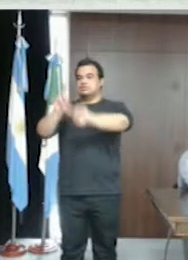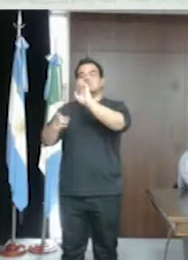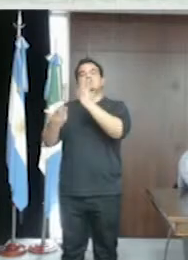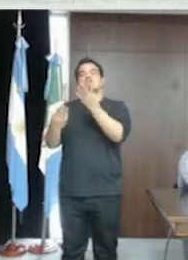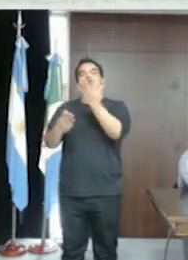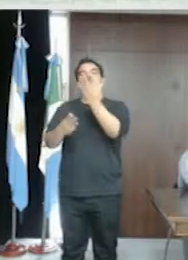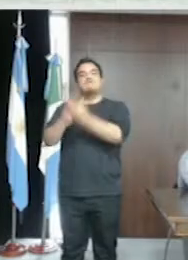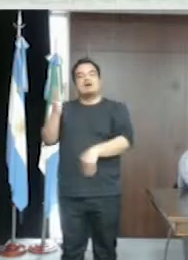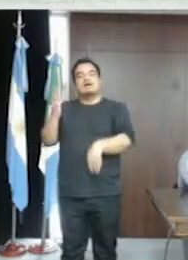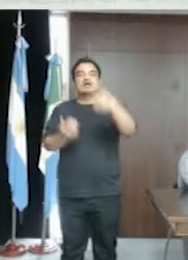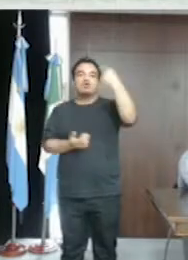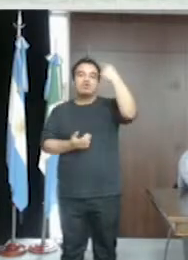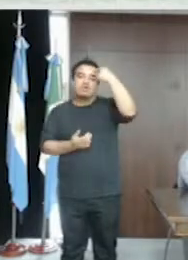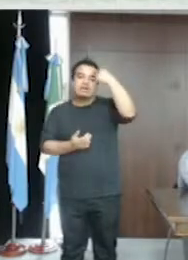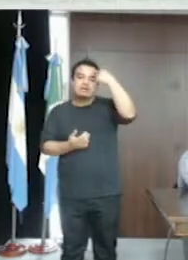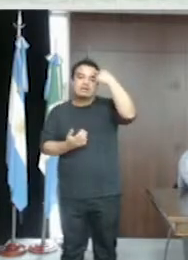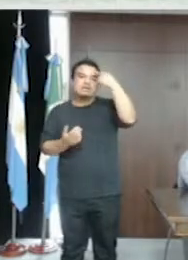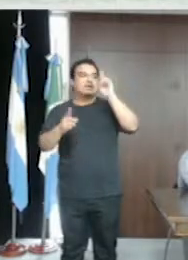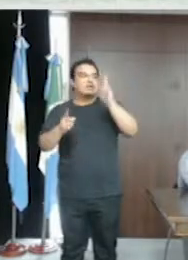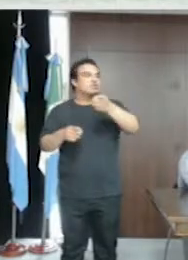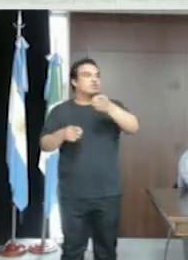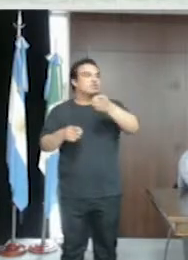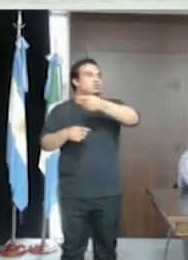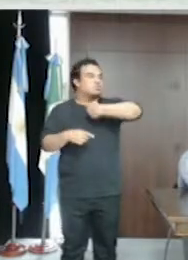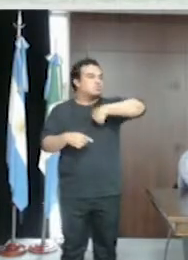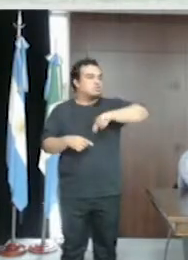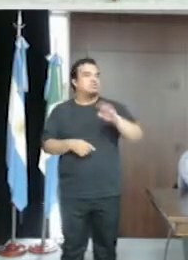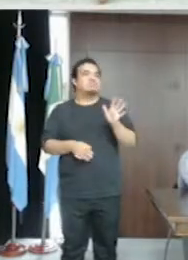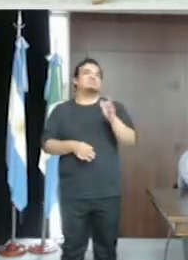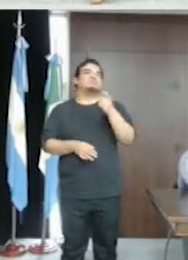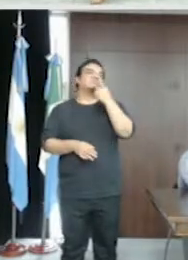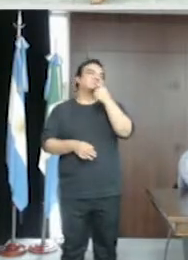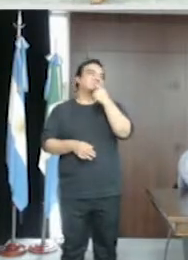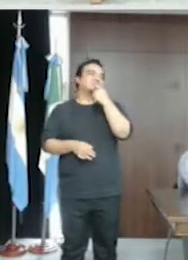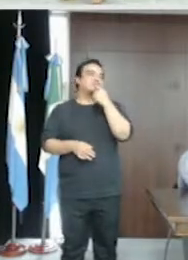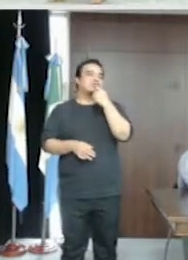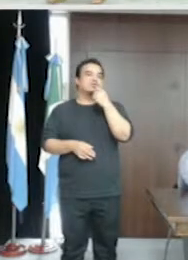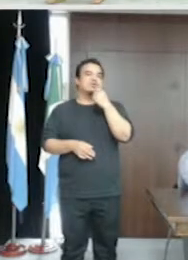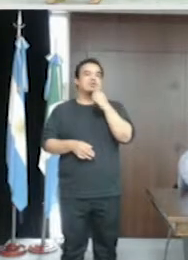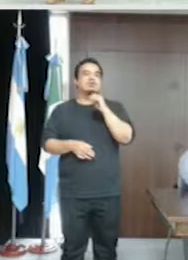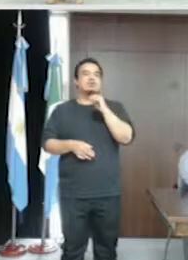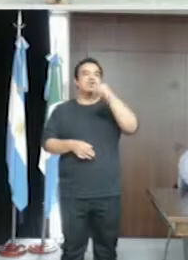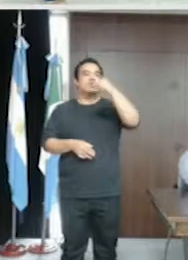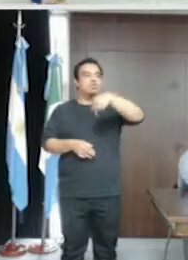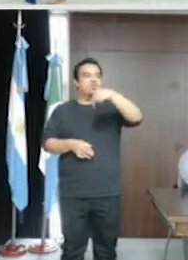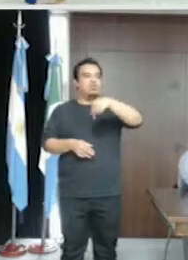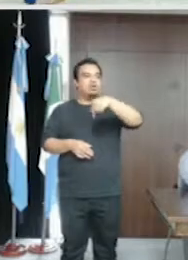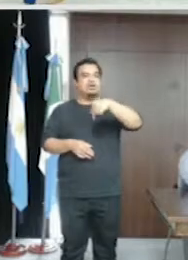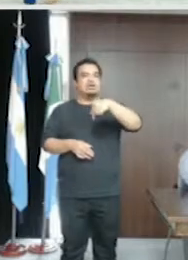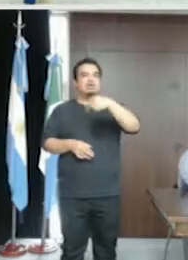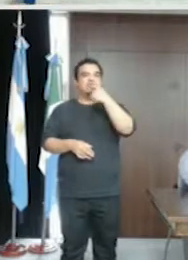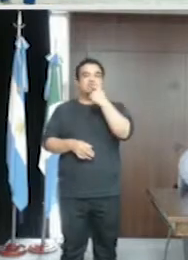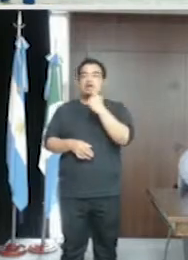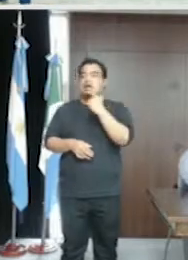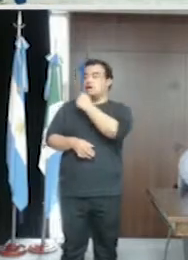cognitivos o con todos nosotros, que sería como, por ejemplo, estás acá, ¿cuántas personas habría detrás